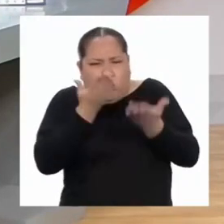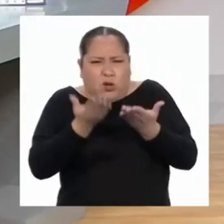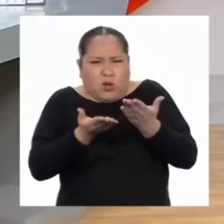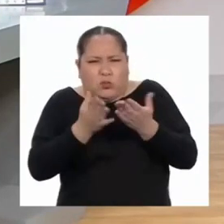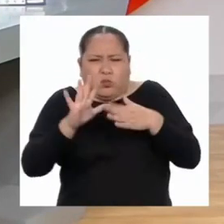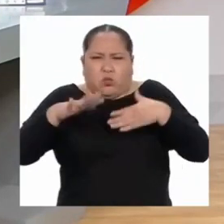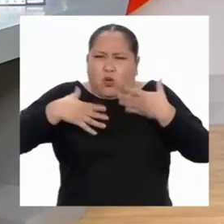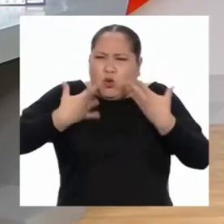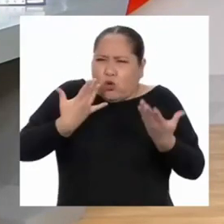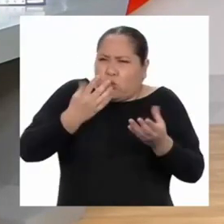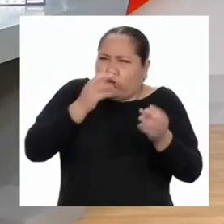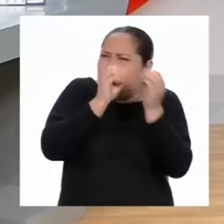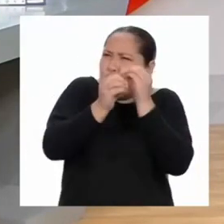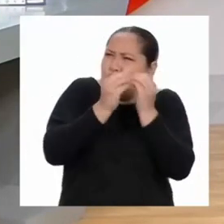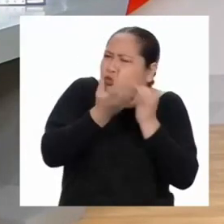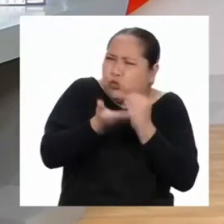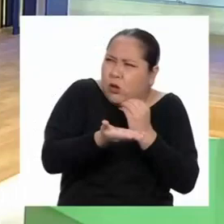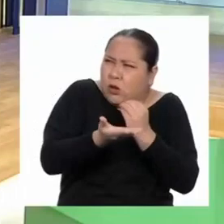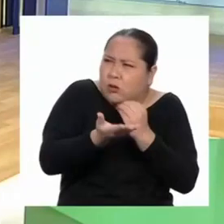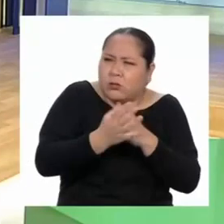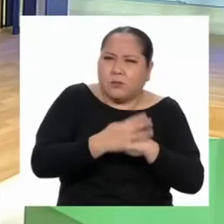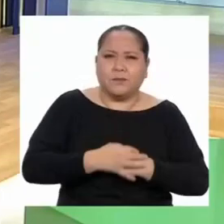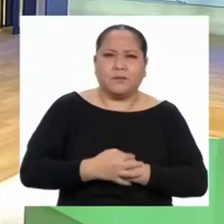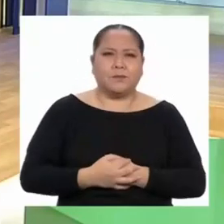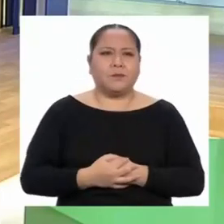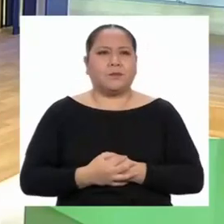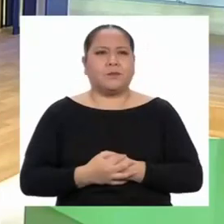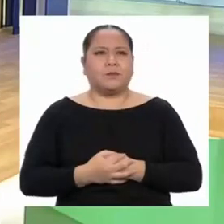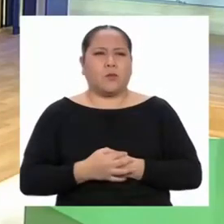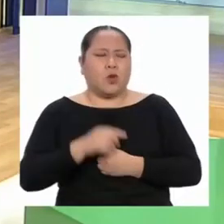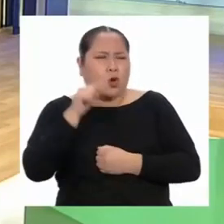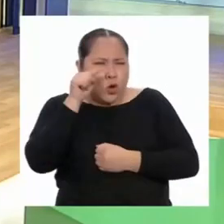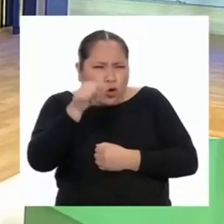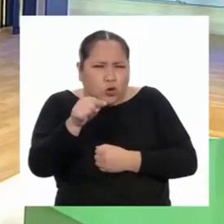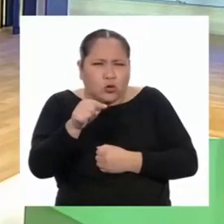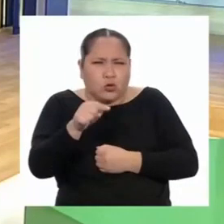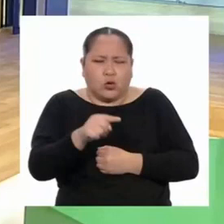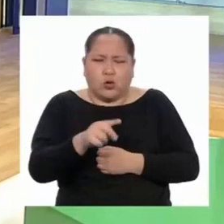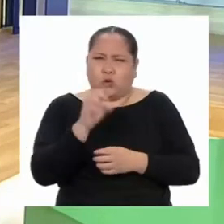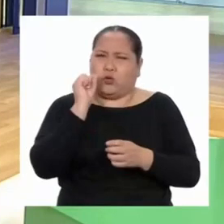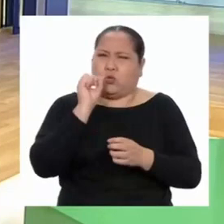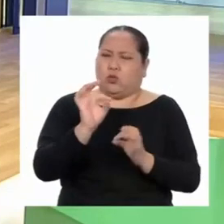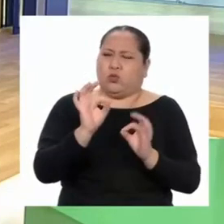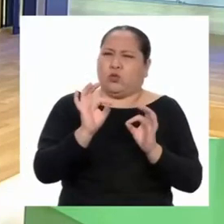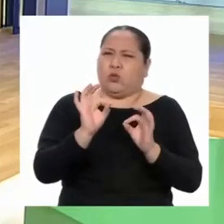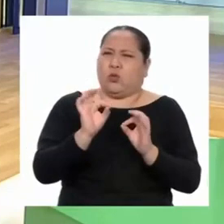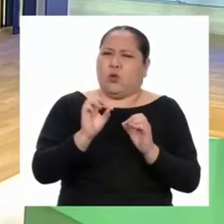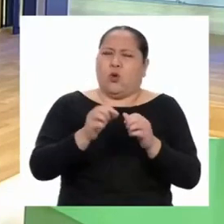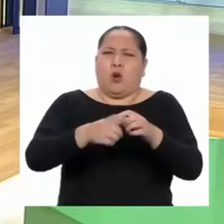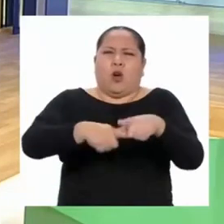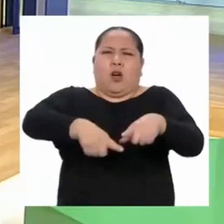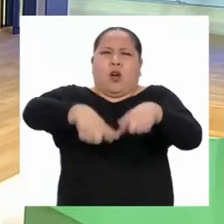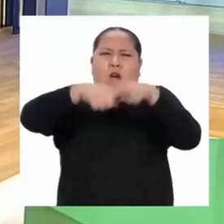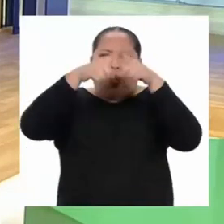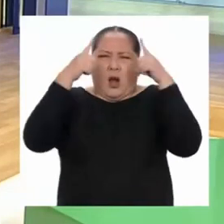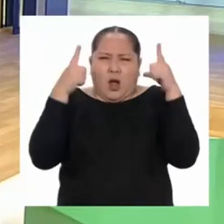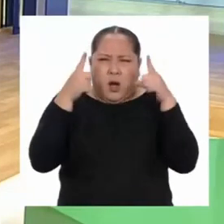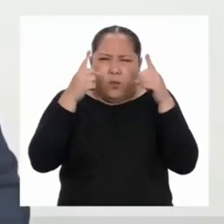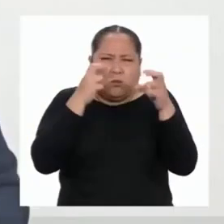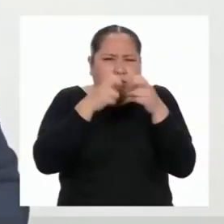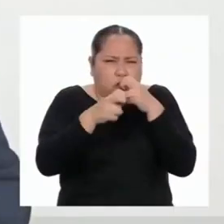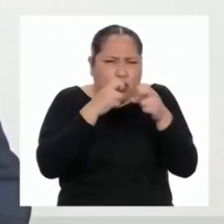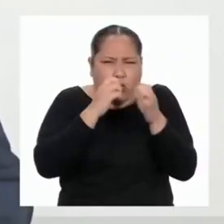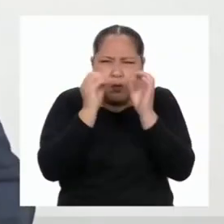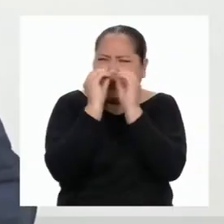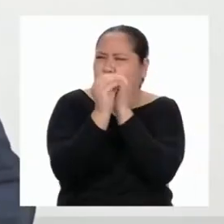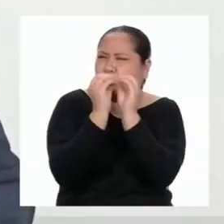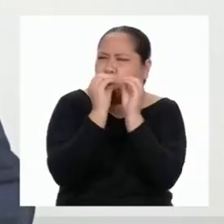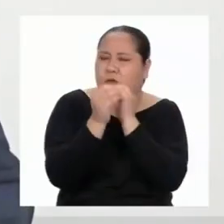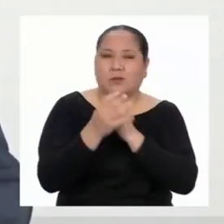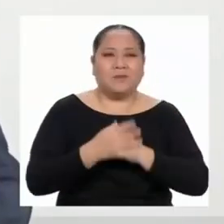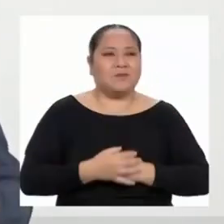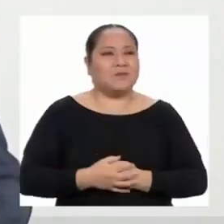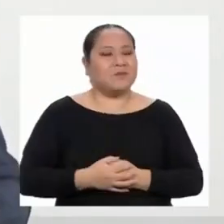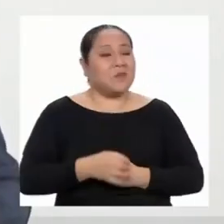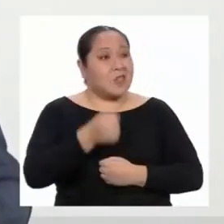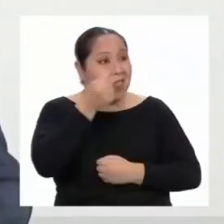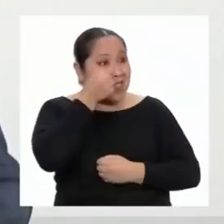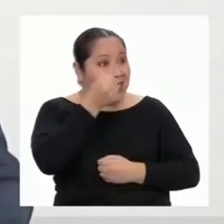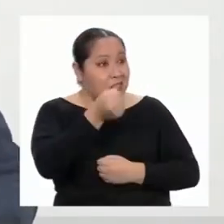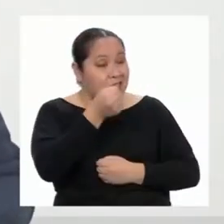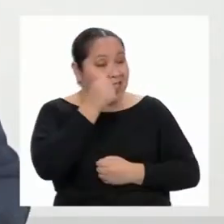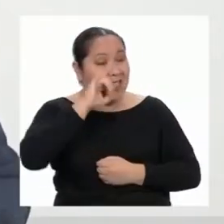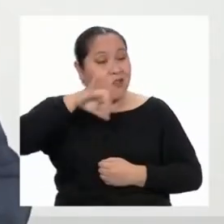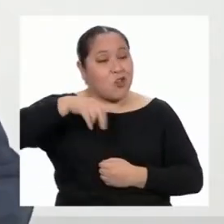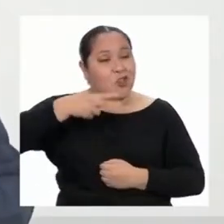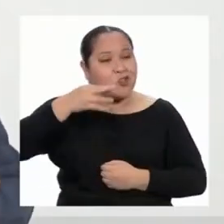vamos a poder hacer algo. Este es un excelente misterio por resolver. Detective John,